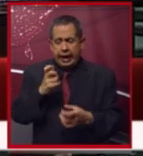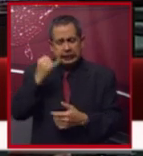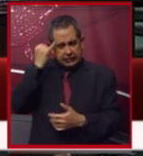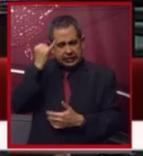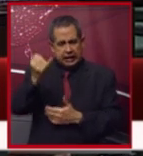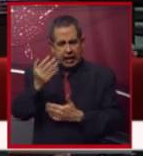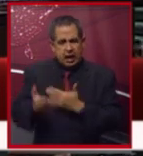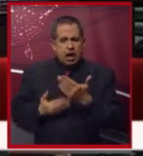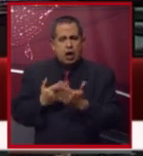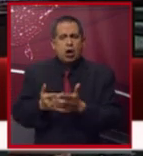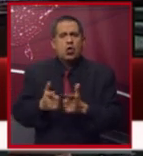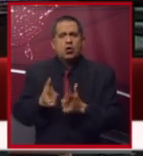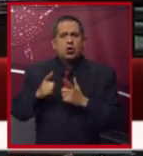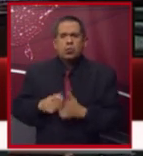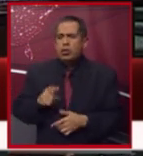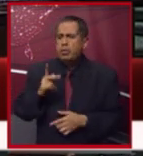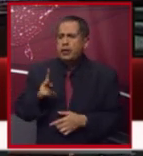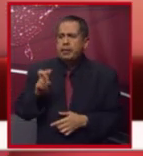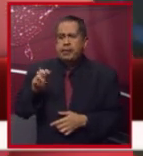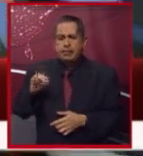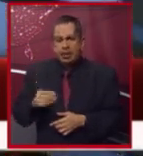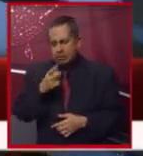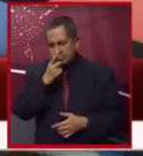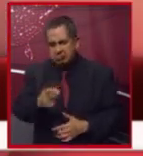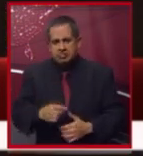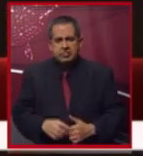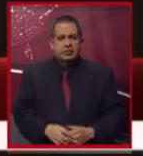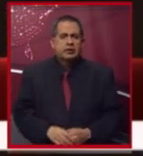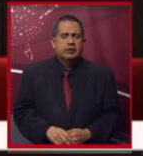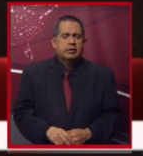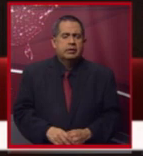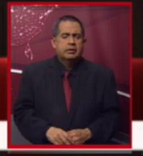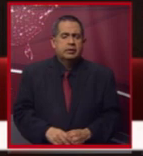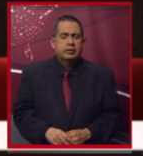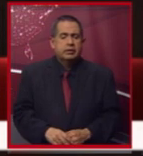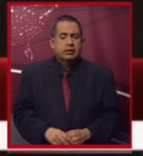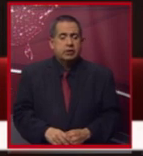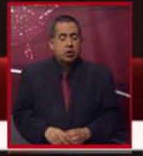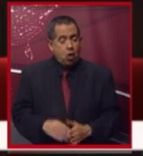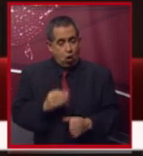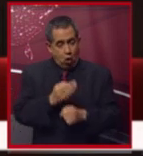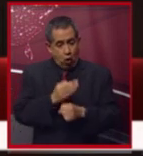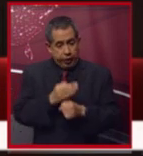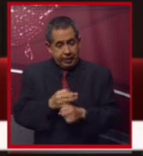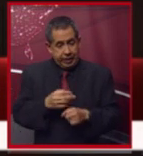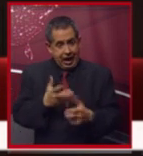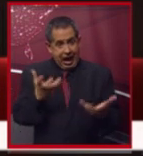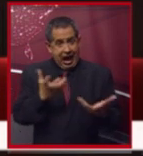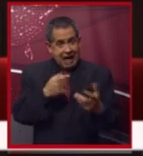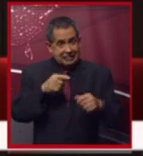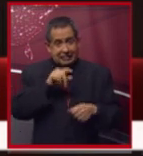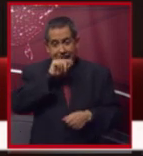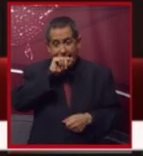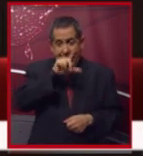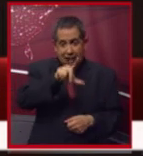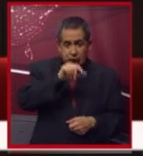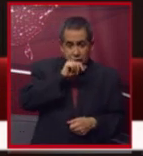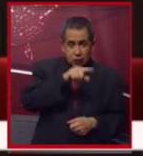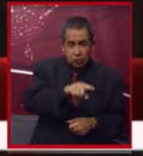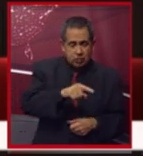posición del Grupo Parlamentario del Partido Verde. Gracias. La medida que se ha tomado en